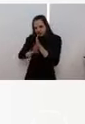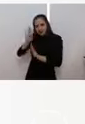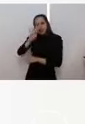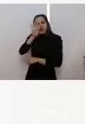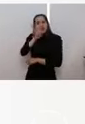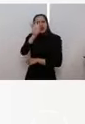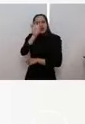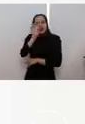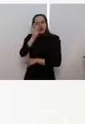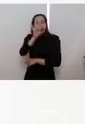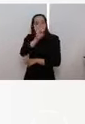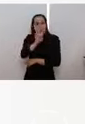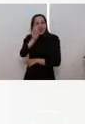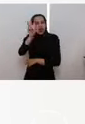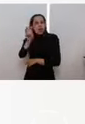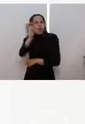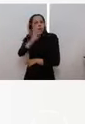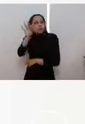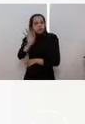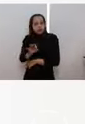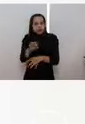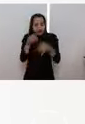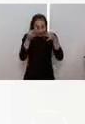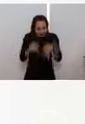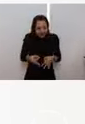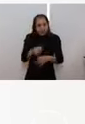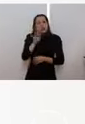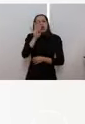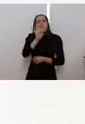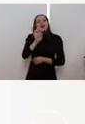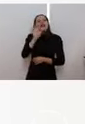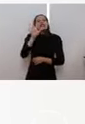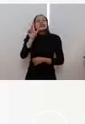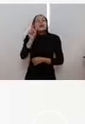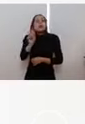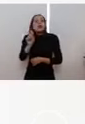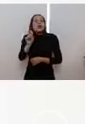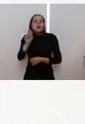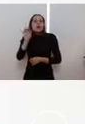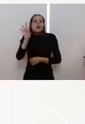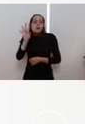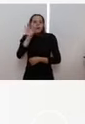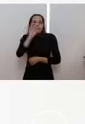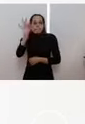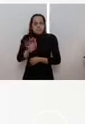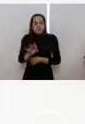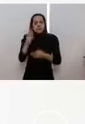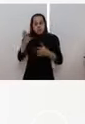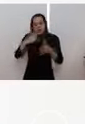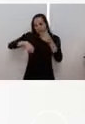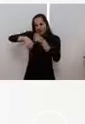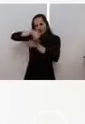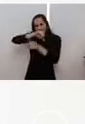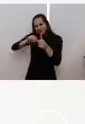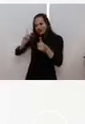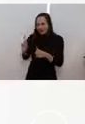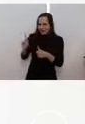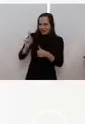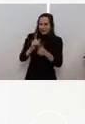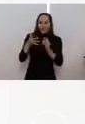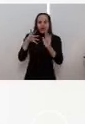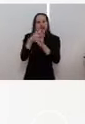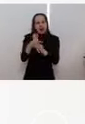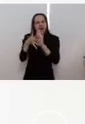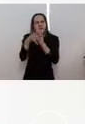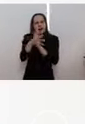para cerrar el cumplimiento fue del 95 punto 84 por ciento y ya voy a dar paso que cada subdirección les cuente cómo fue